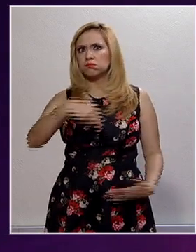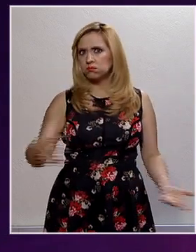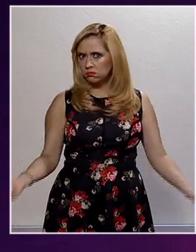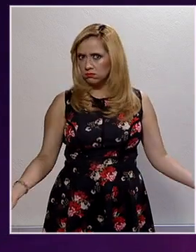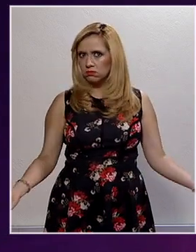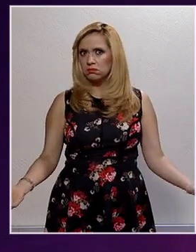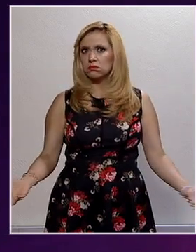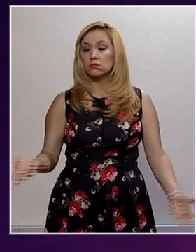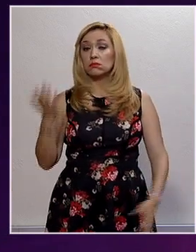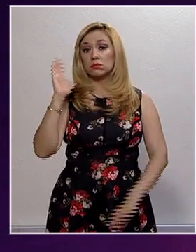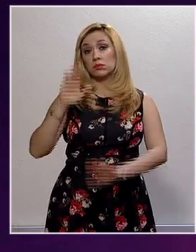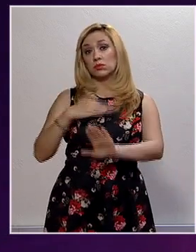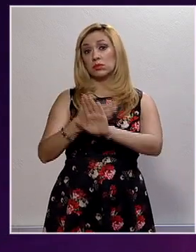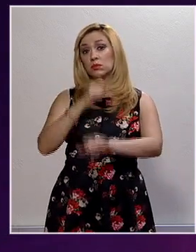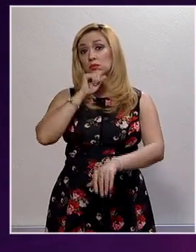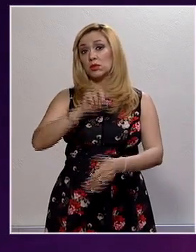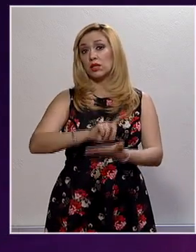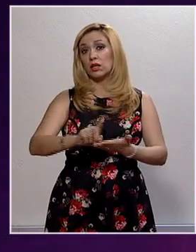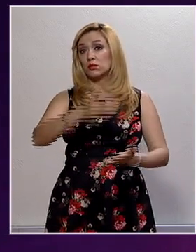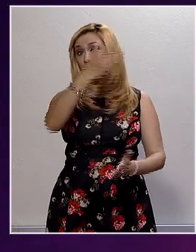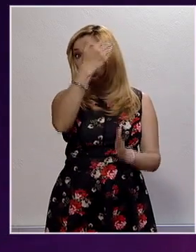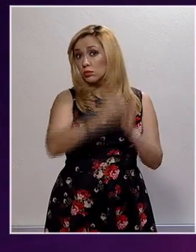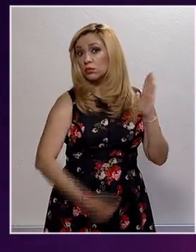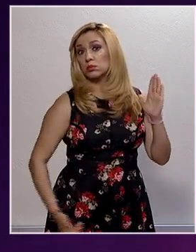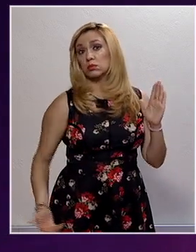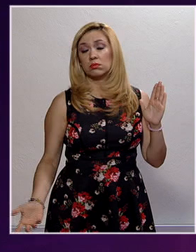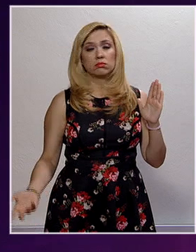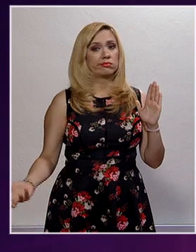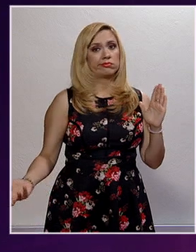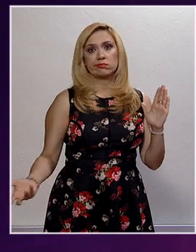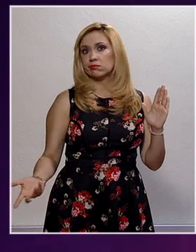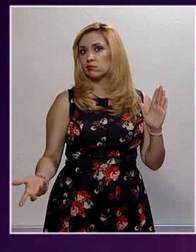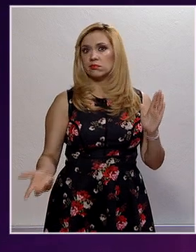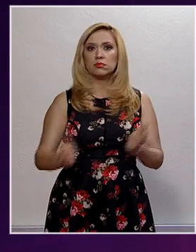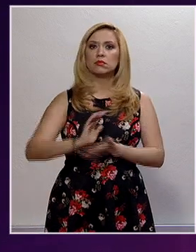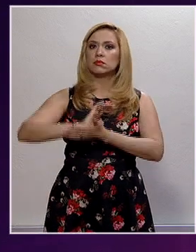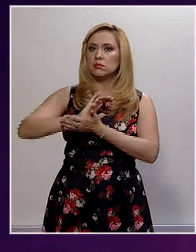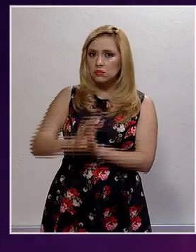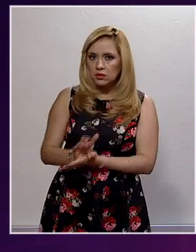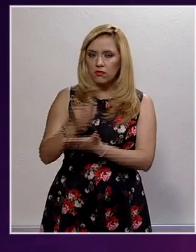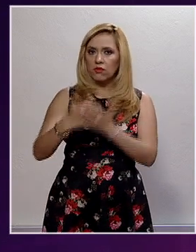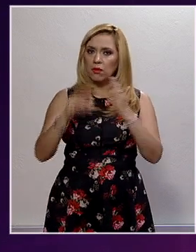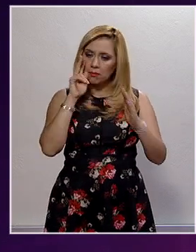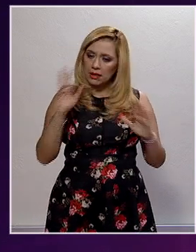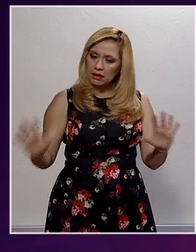la violación a esos mismos derechos, ¿no? Sin la dimensión de la no discriminación.